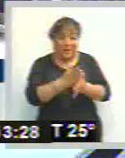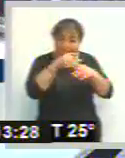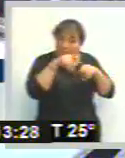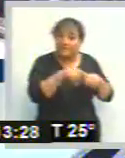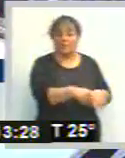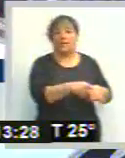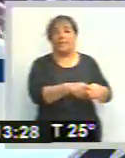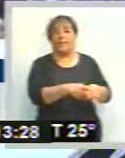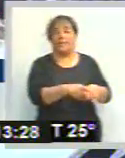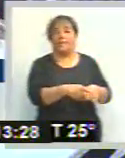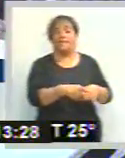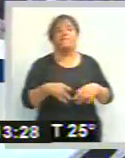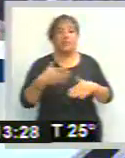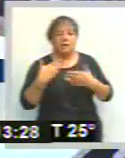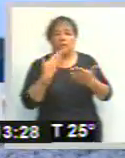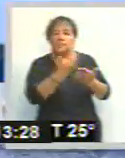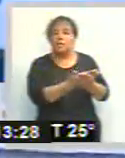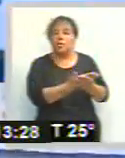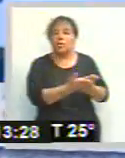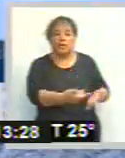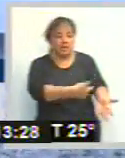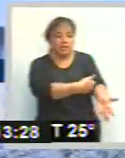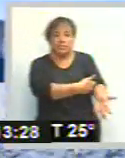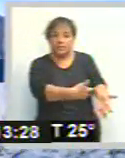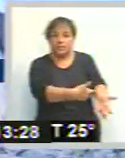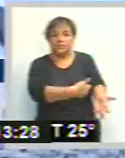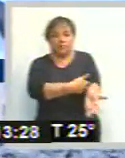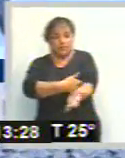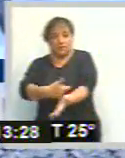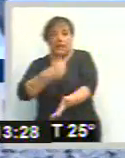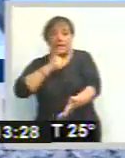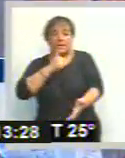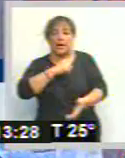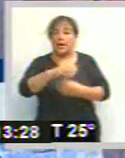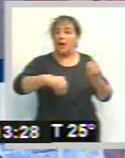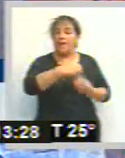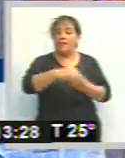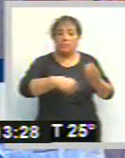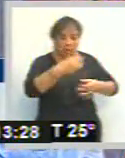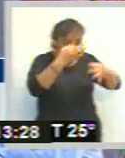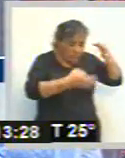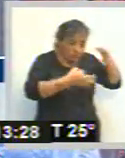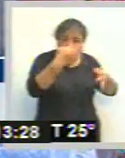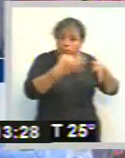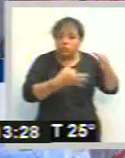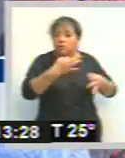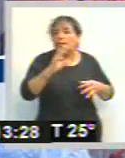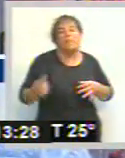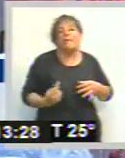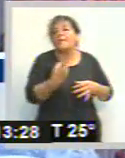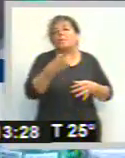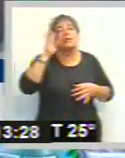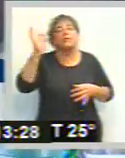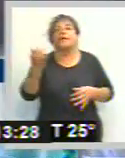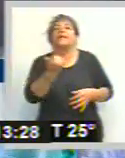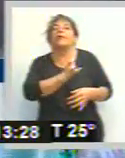el EAS pidió que se le extrajera sangre a los familiares para determinar, o primero determinar dónde estaban